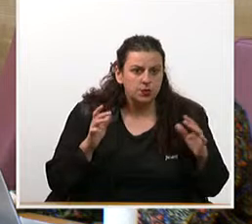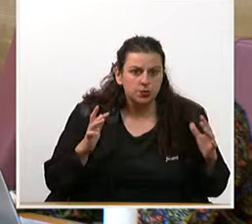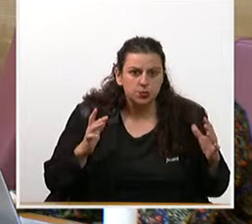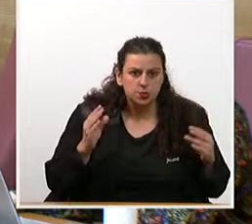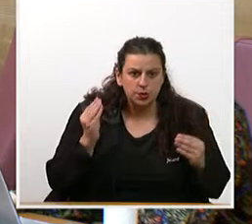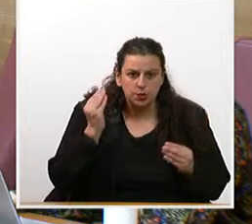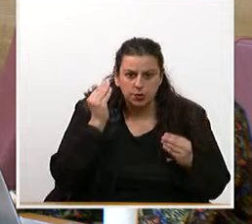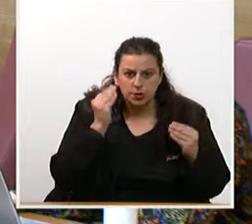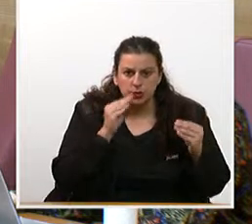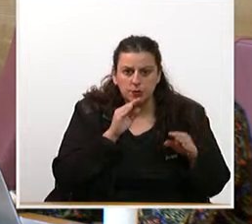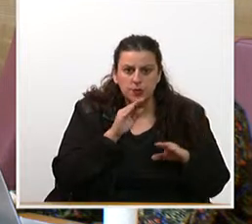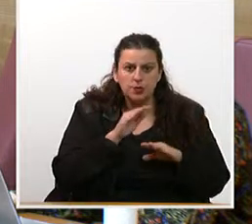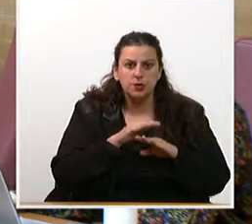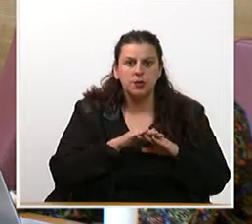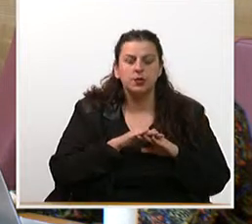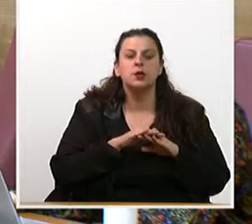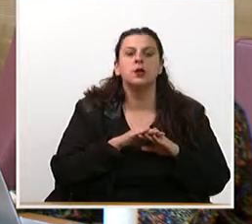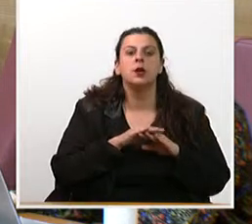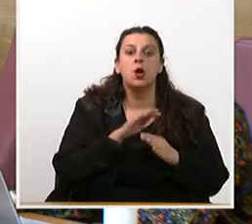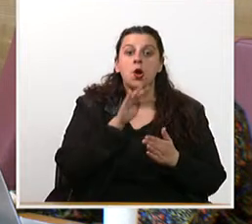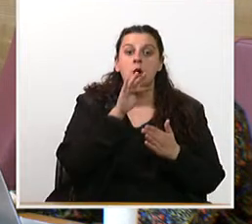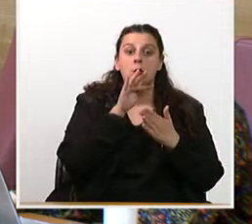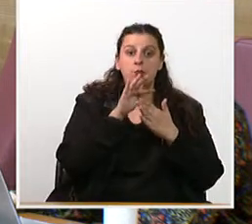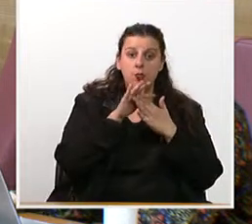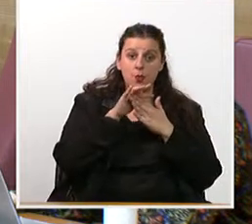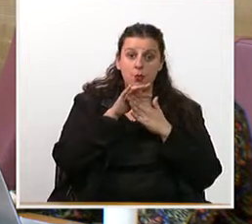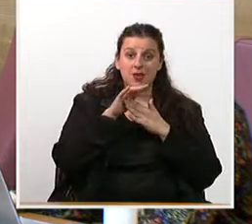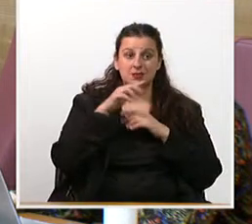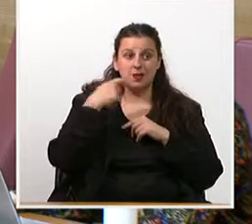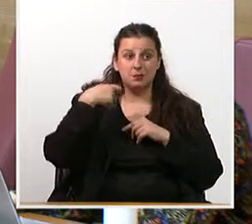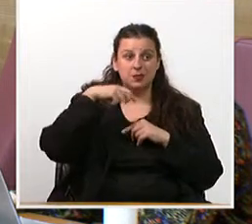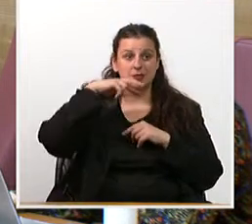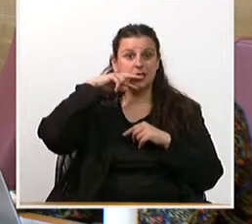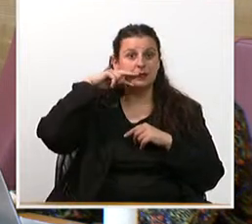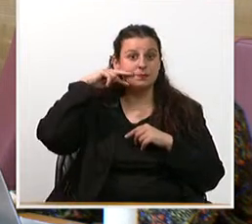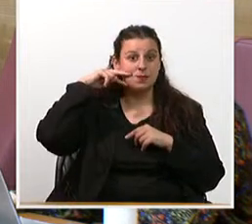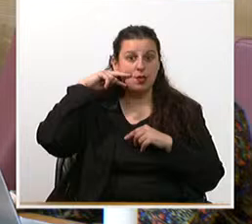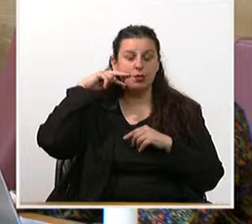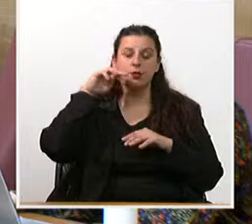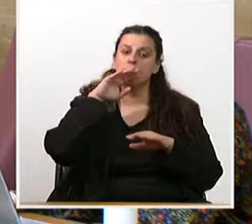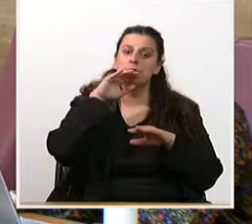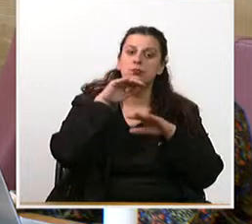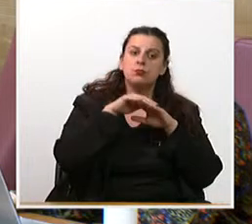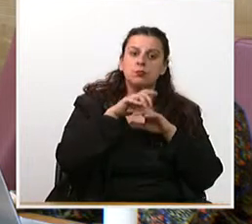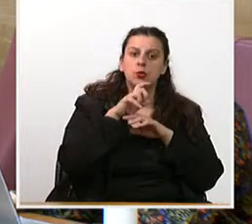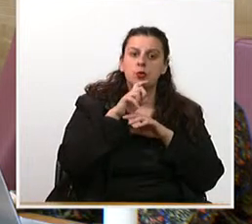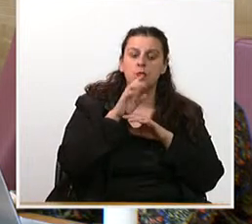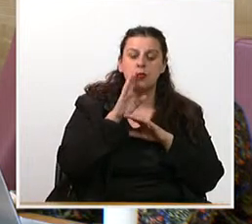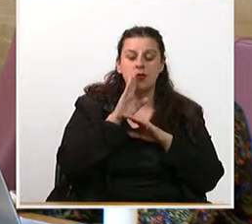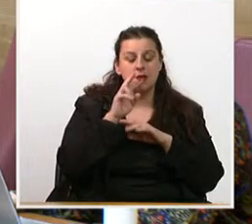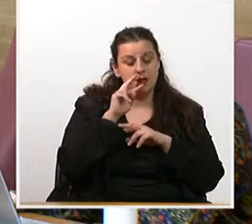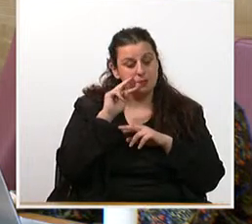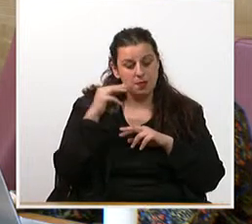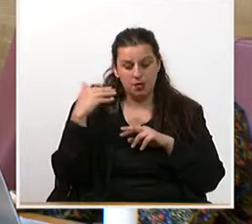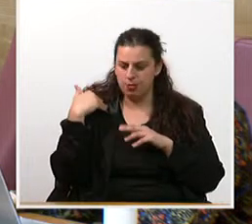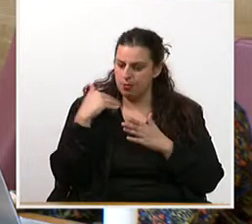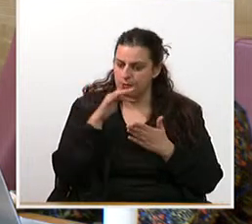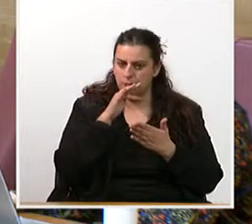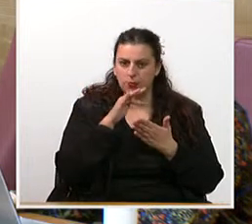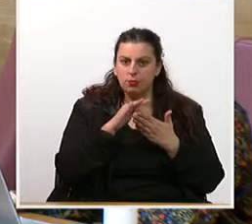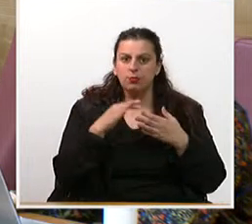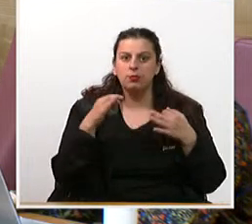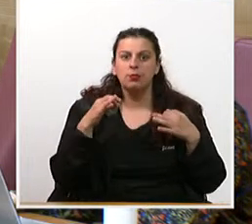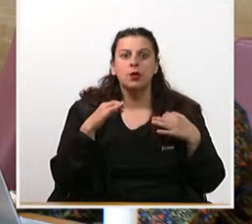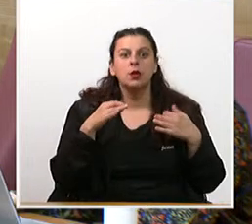cumplir el cons La promesa del presidente de la general Carlos mazón segú la cual es comprometía a asumir el